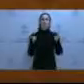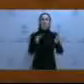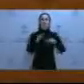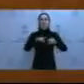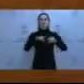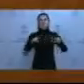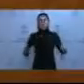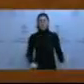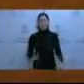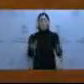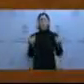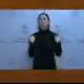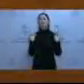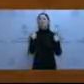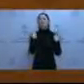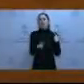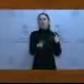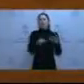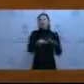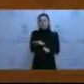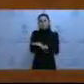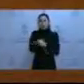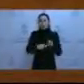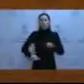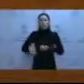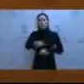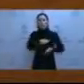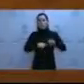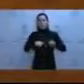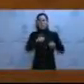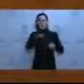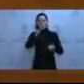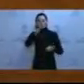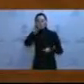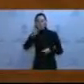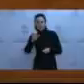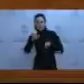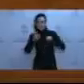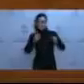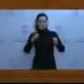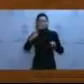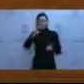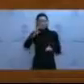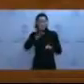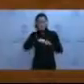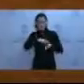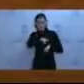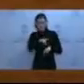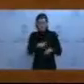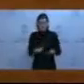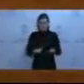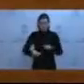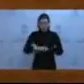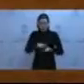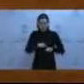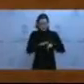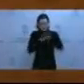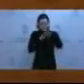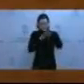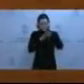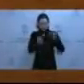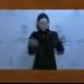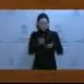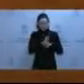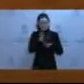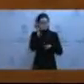Tienen responsabilidad en la gestión de la UT de BOVES. Y le cuento, vamos, que usted me eche la culpa a la UT, la culpa, perdone, señora